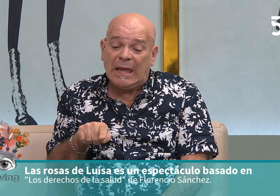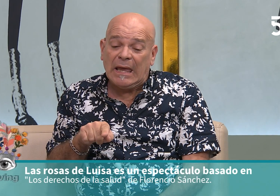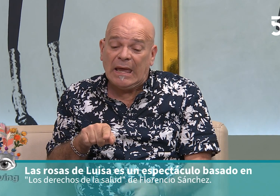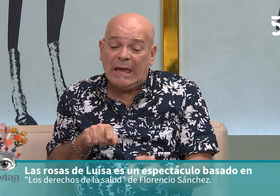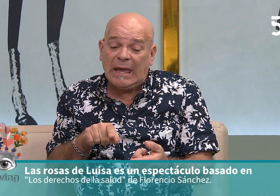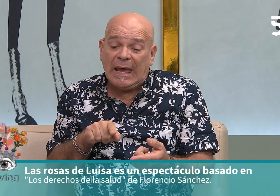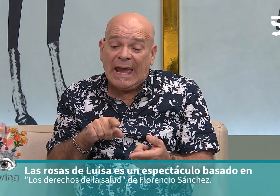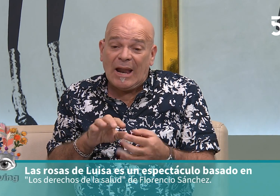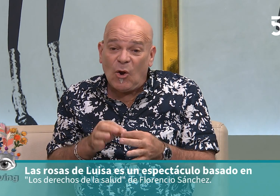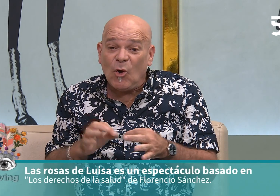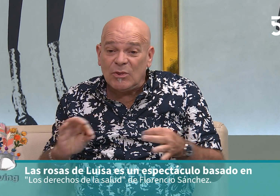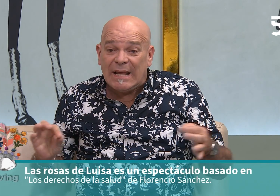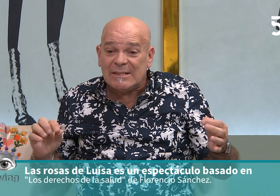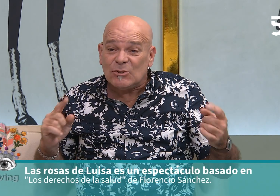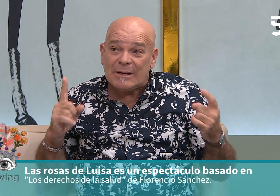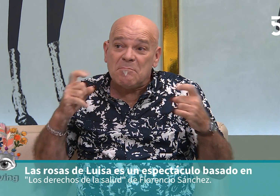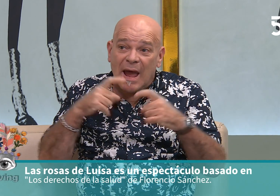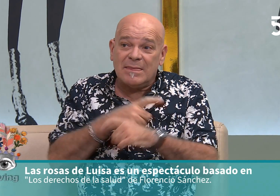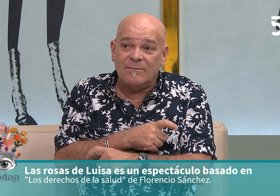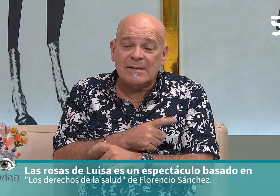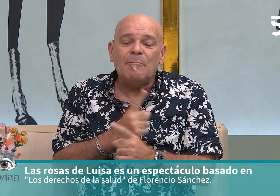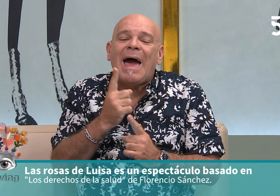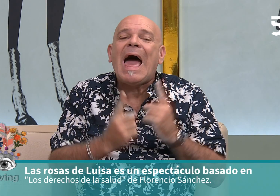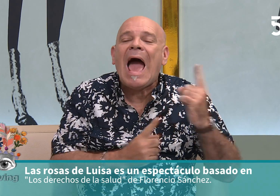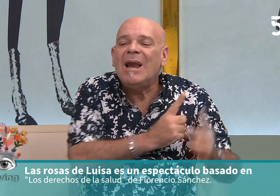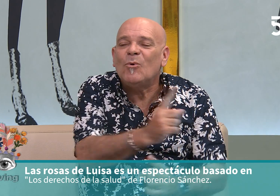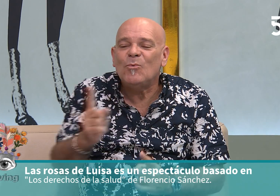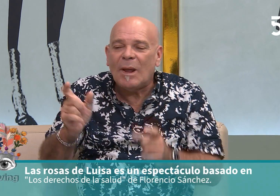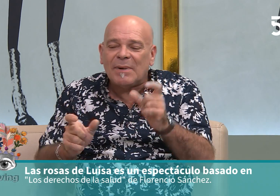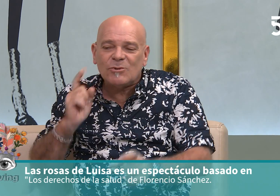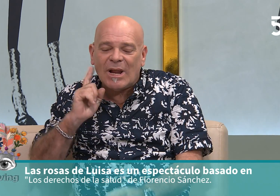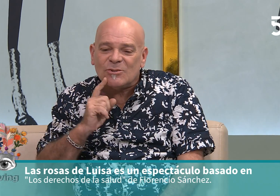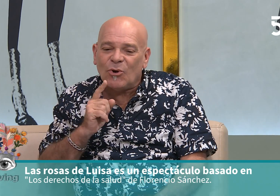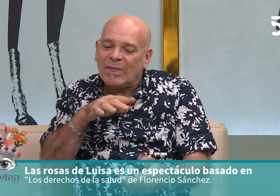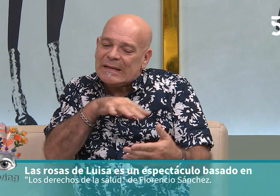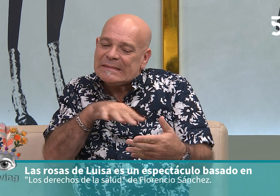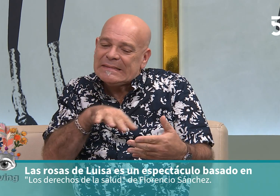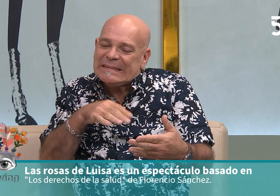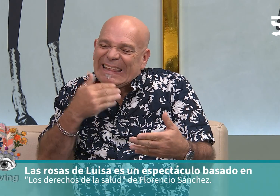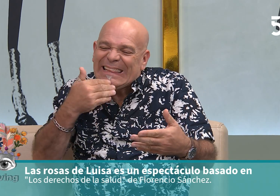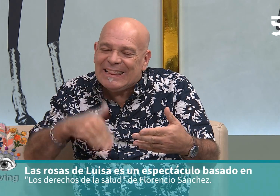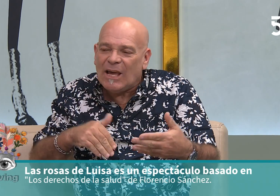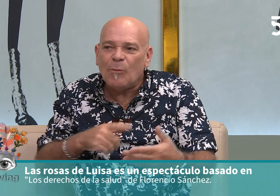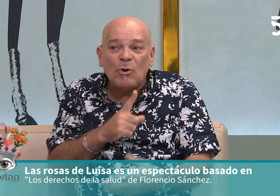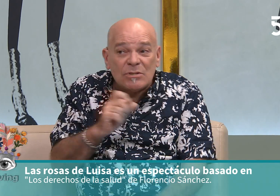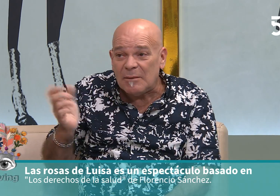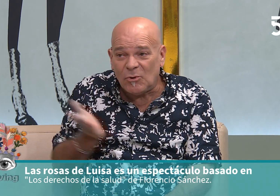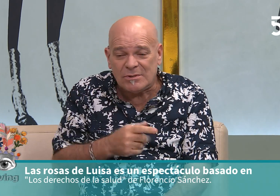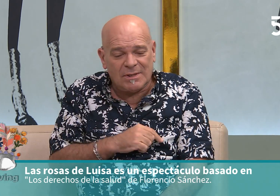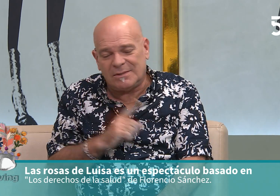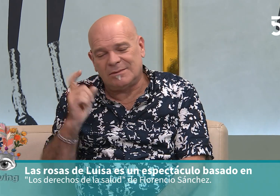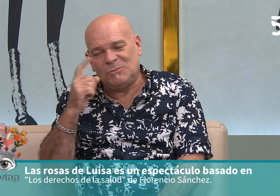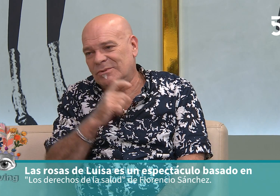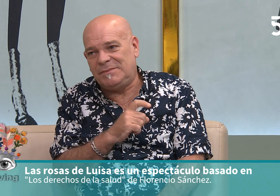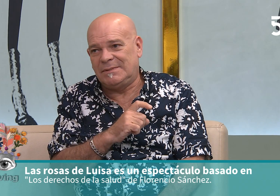Sánchez, el libro de Florencio Sánchez, era muy complicado para algunos compañeros sordos de